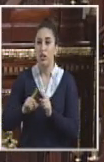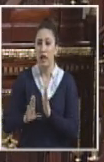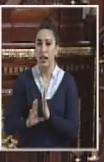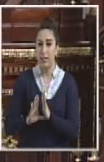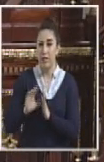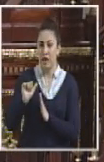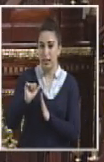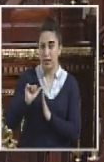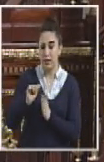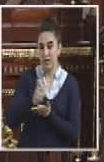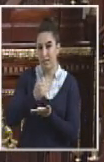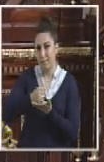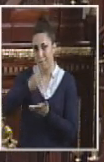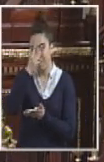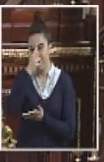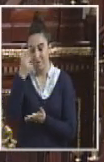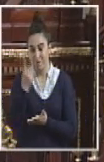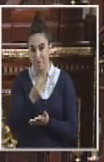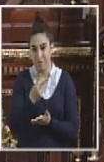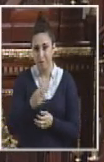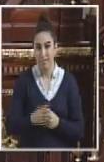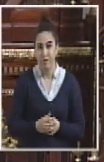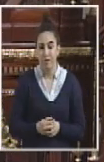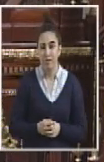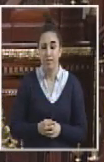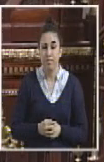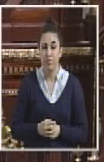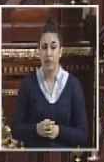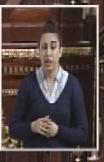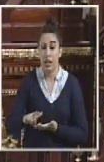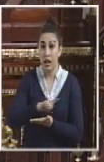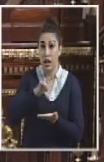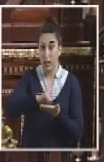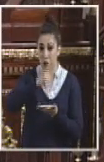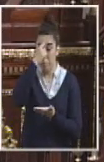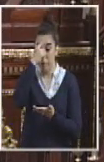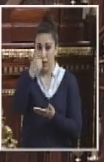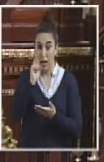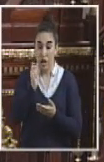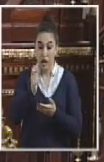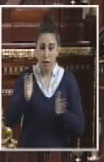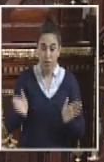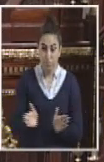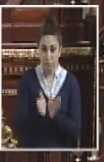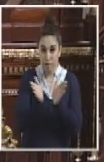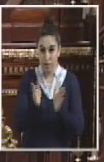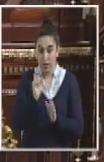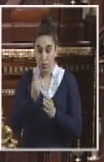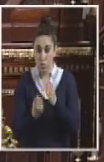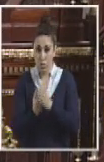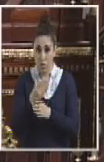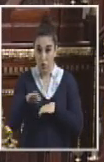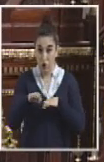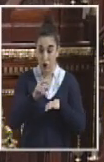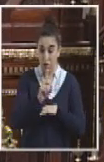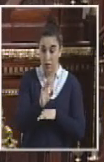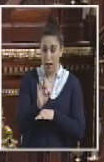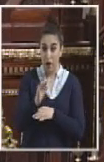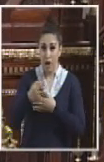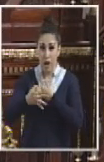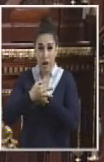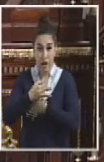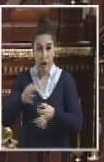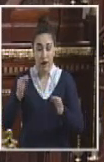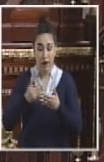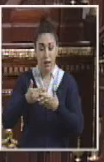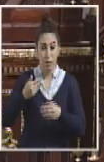Política de la Ciudad de México. La Ley de Protección y Fomento al Empleo para el Distrito Federal, publicada el 8